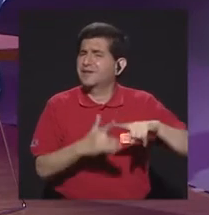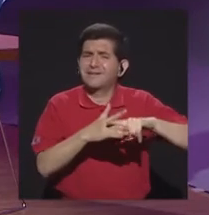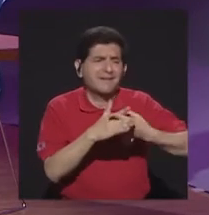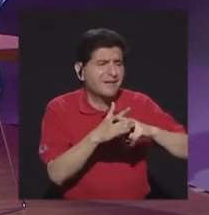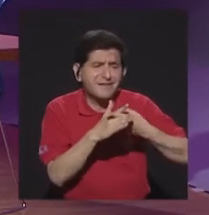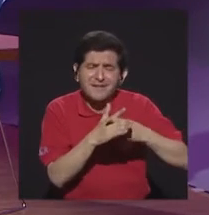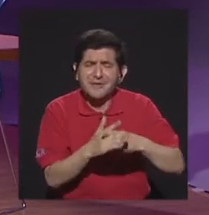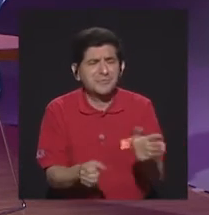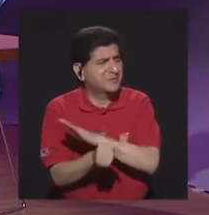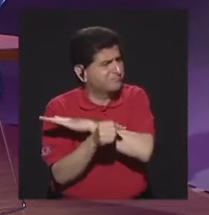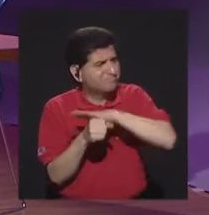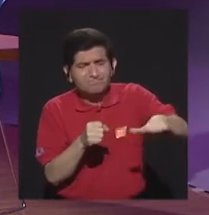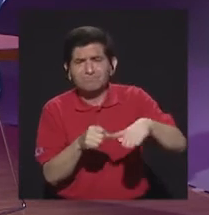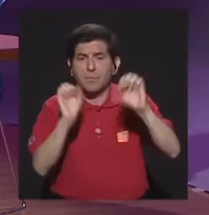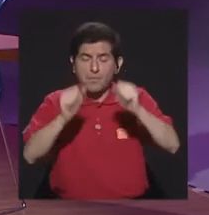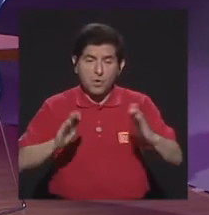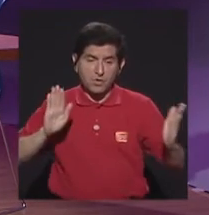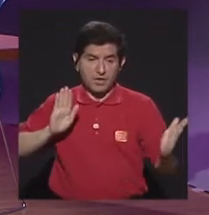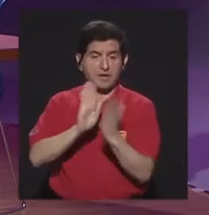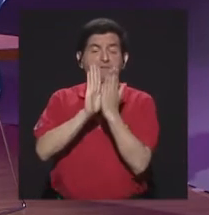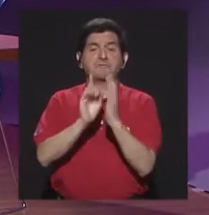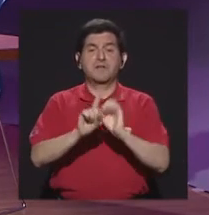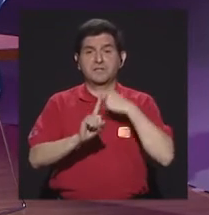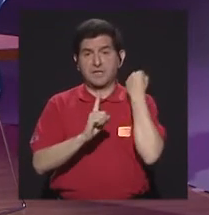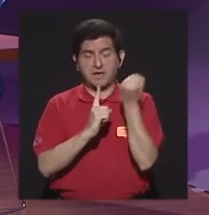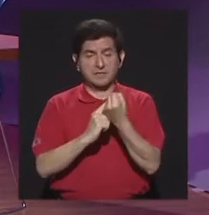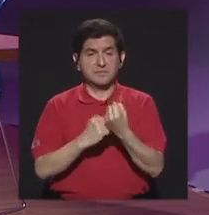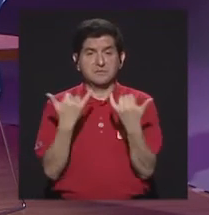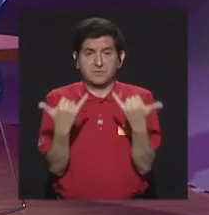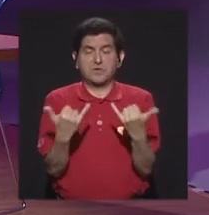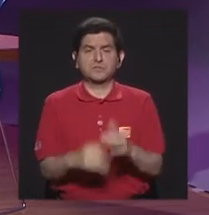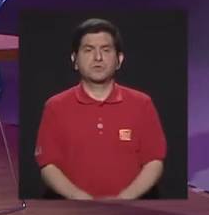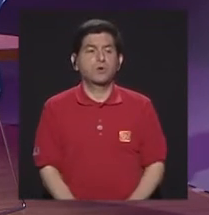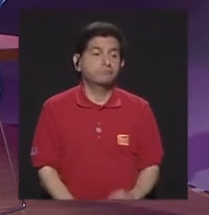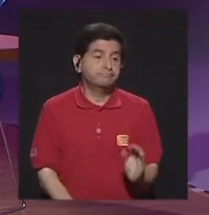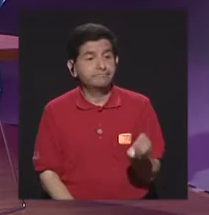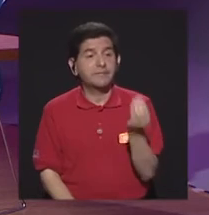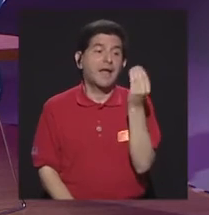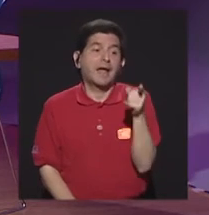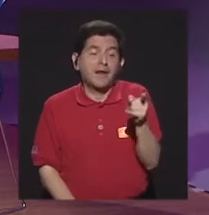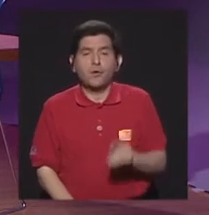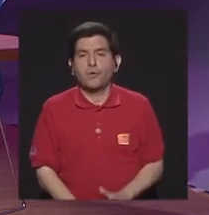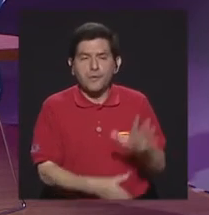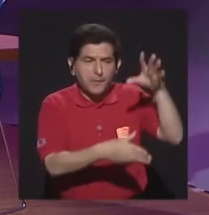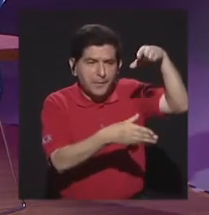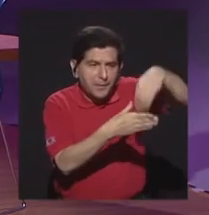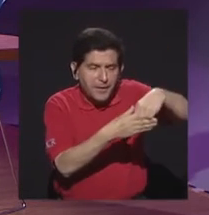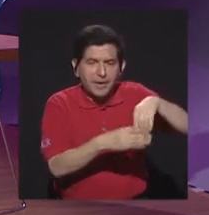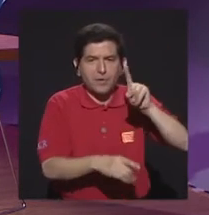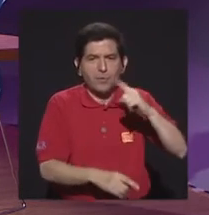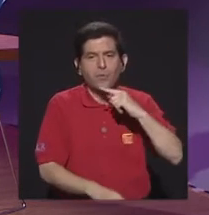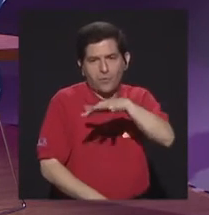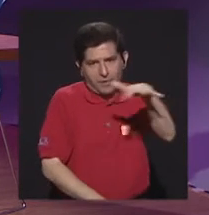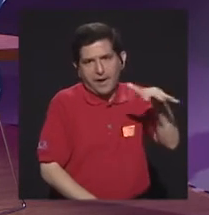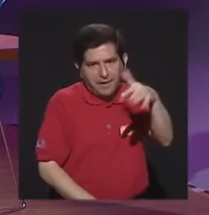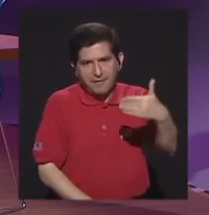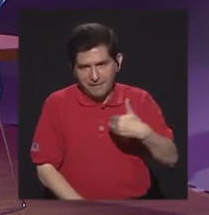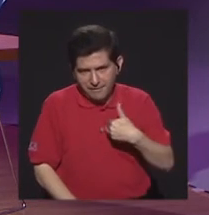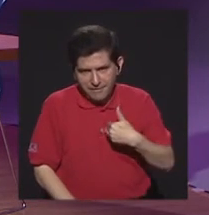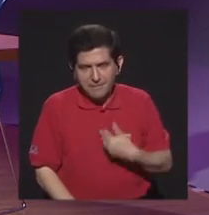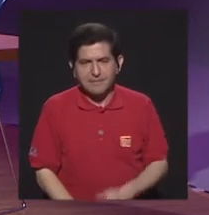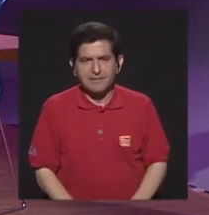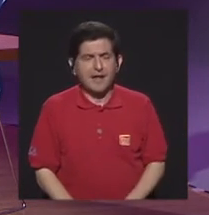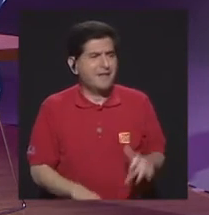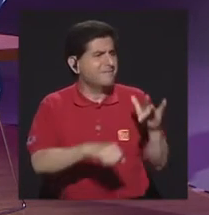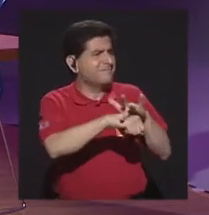herramientas necesarias para afrontar esta realidad, ¿verdad? Entendemos que el muchacho pues está inmerso en una realidad en donde desde